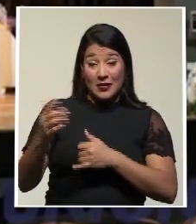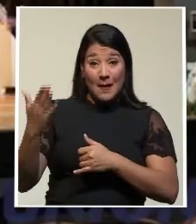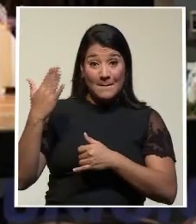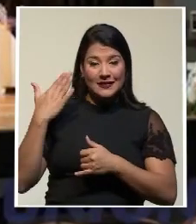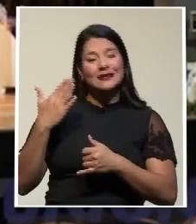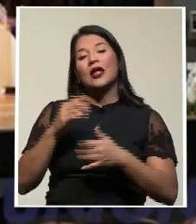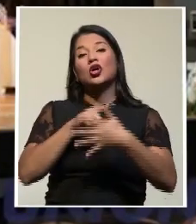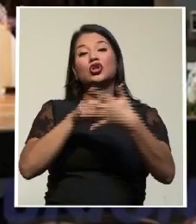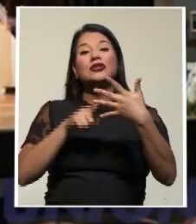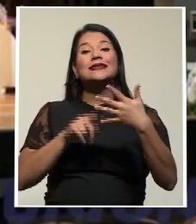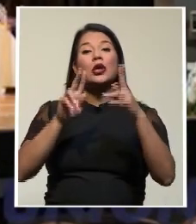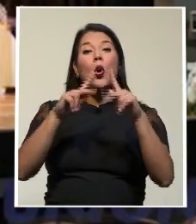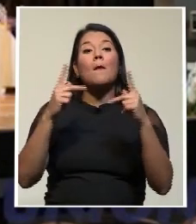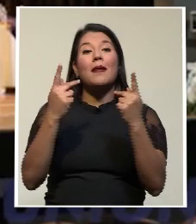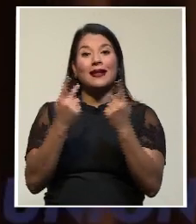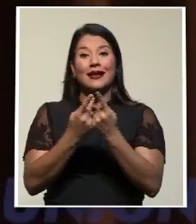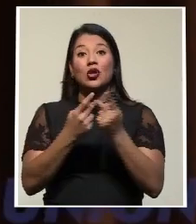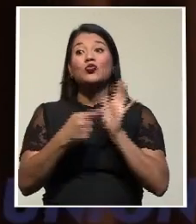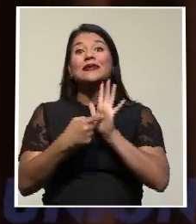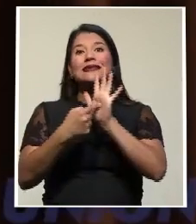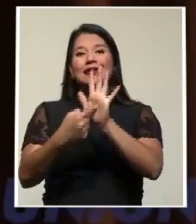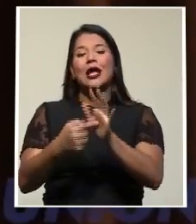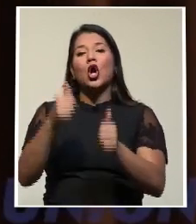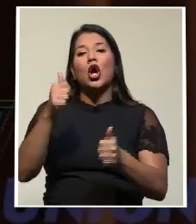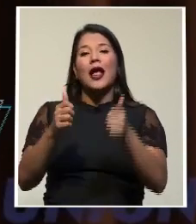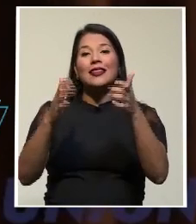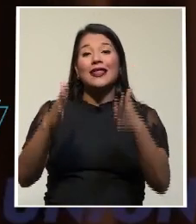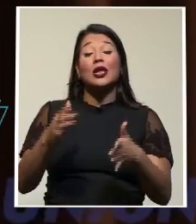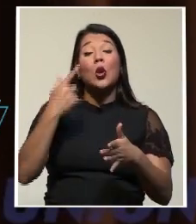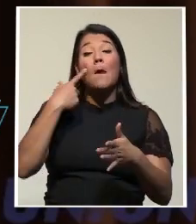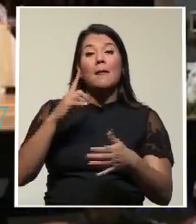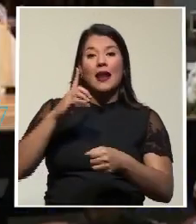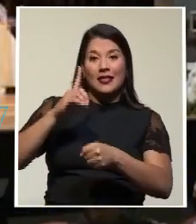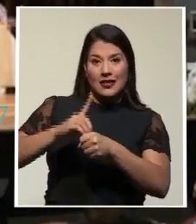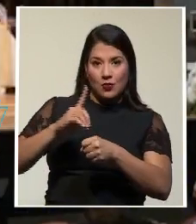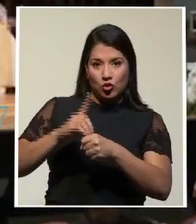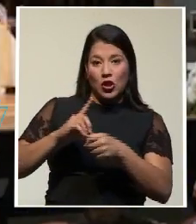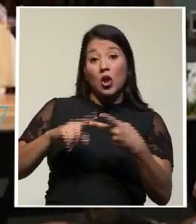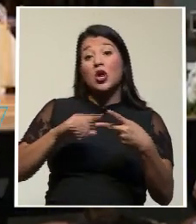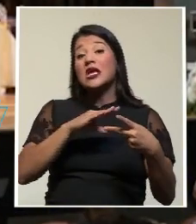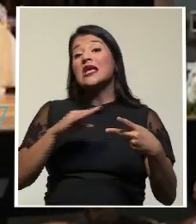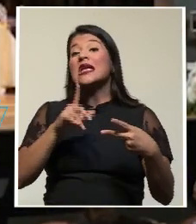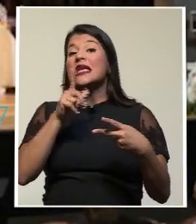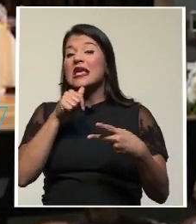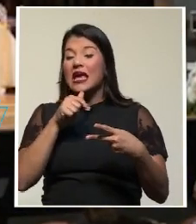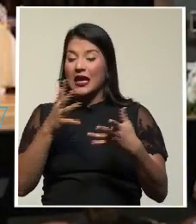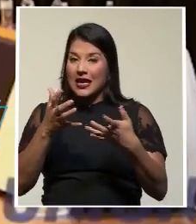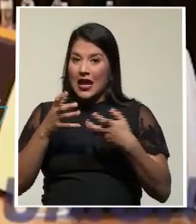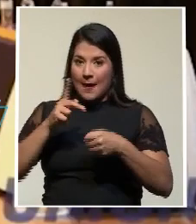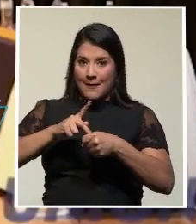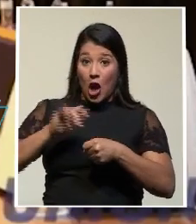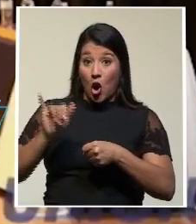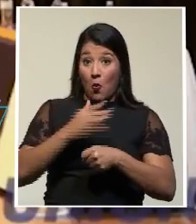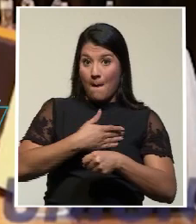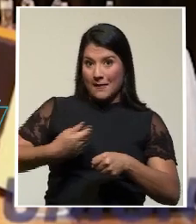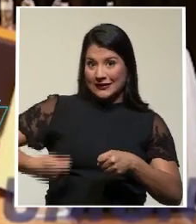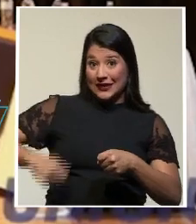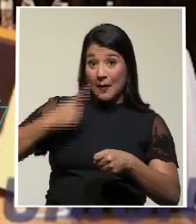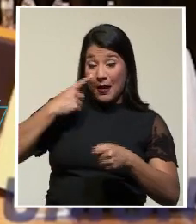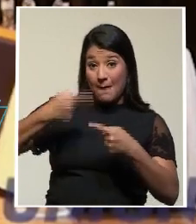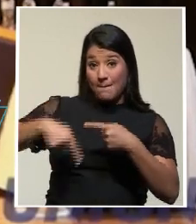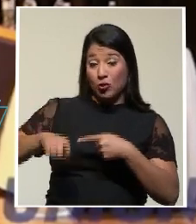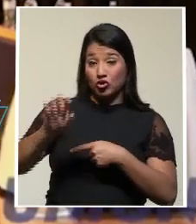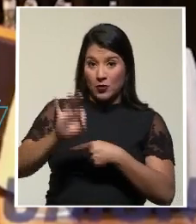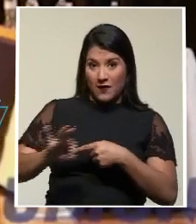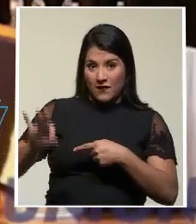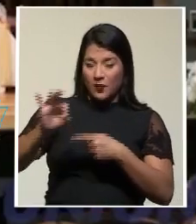las candidaturas a diputados y diputadas, así como quienes aspirarán a la presidencia para las elecciones de febrero próximo. Las agrupaciones